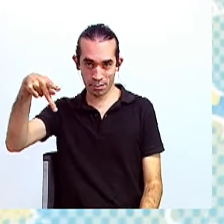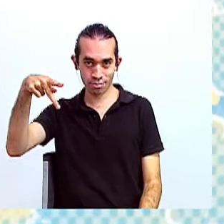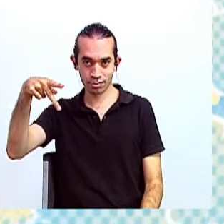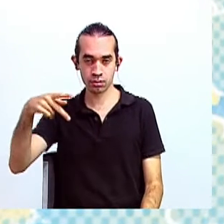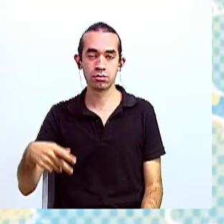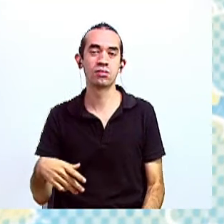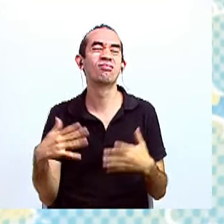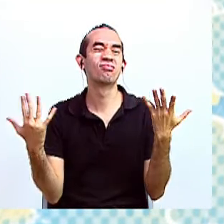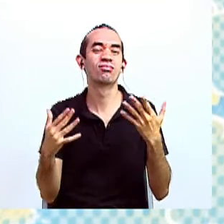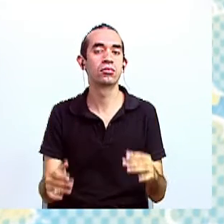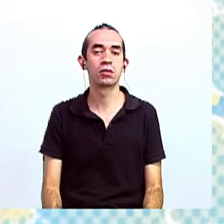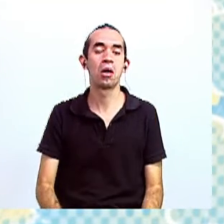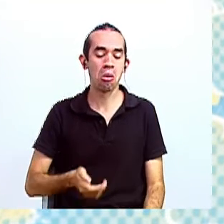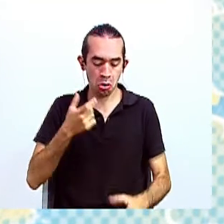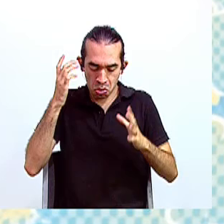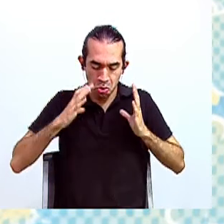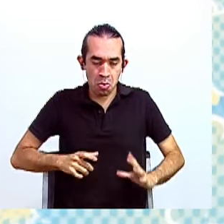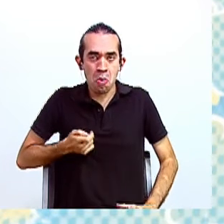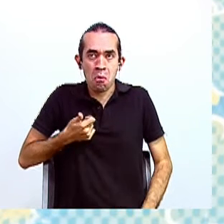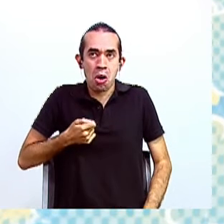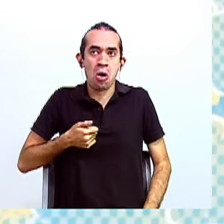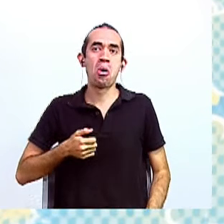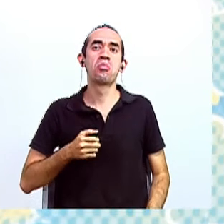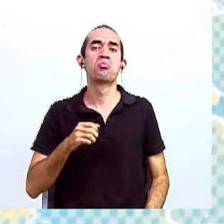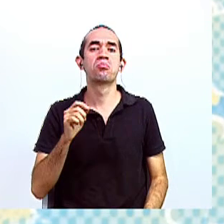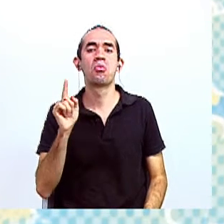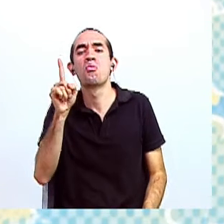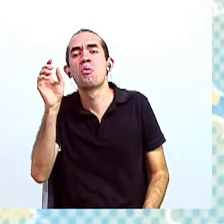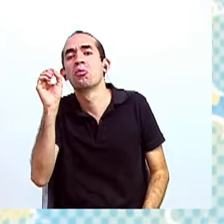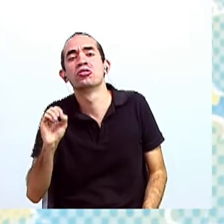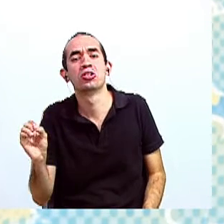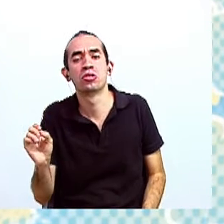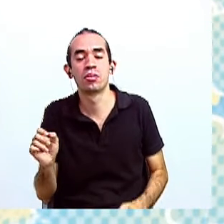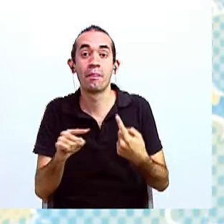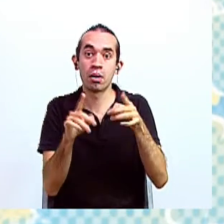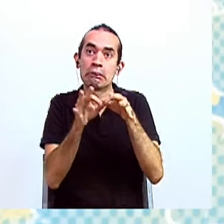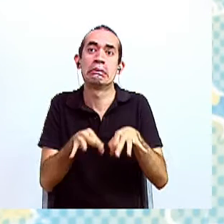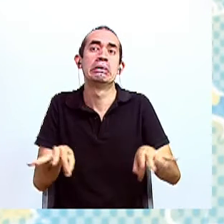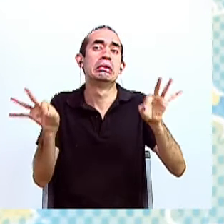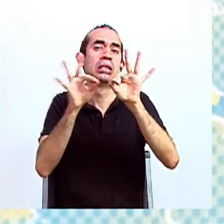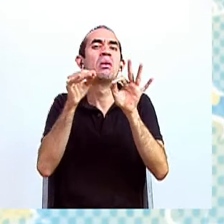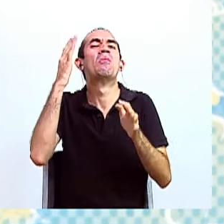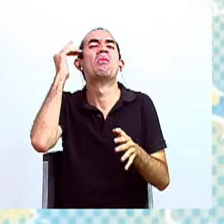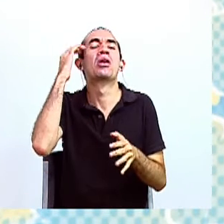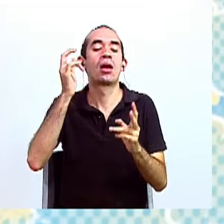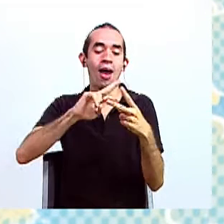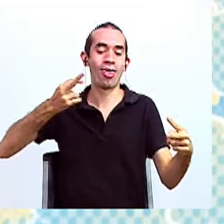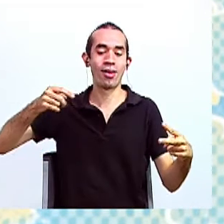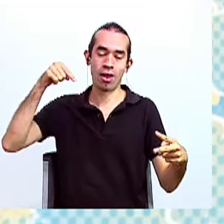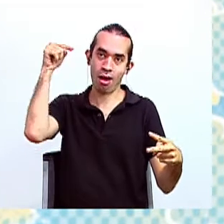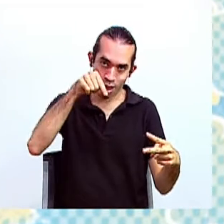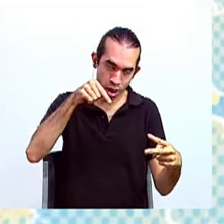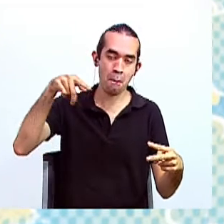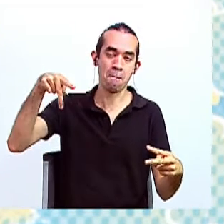es poco en el cuerpo humano, solo un 1%, pero es vital porque es una parte muy importante del ADN.